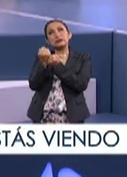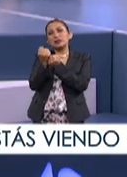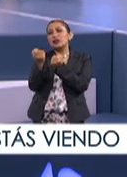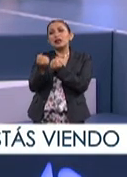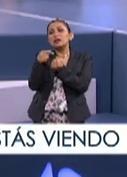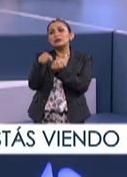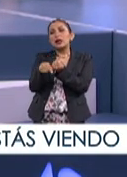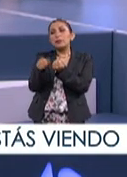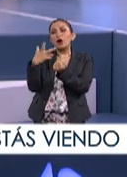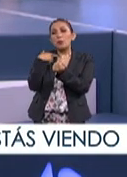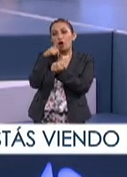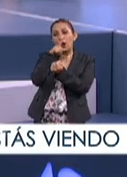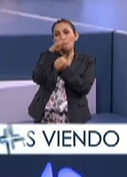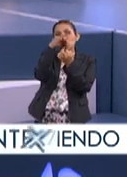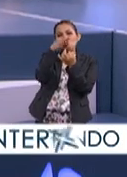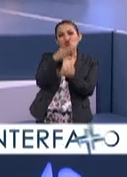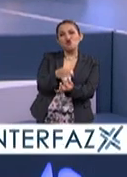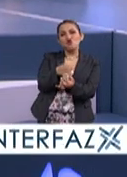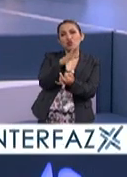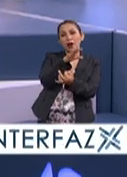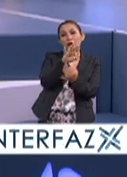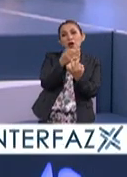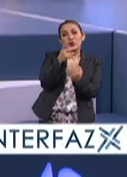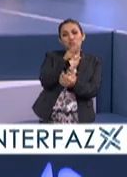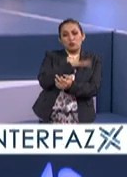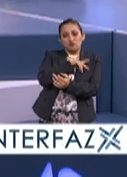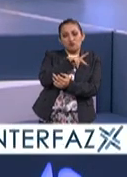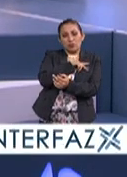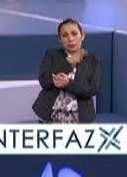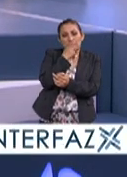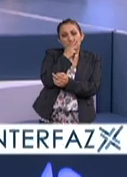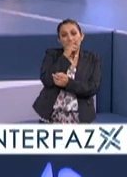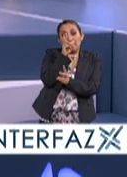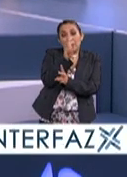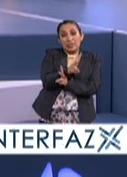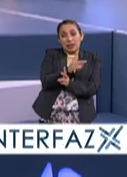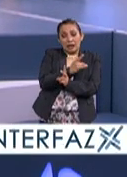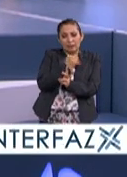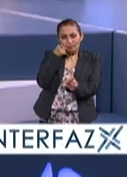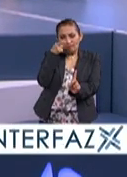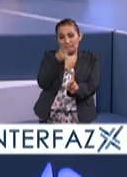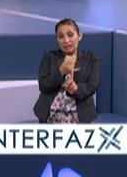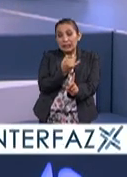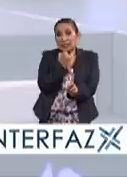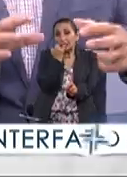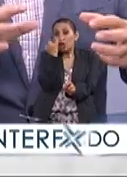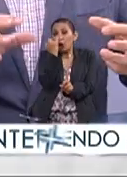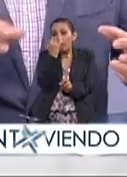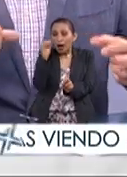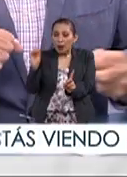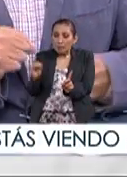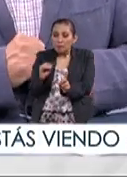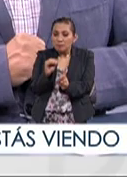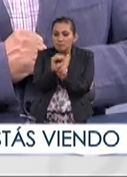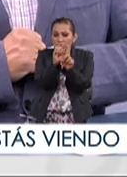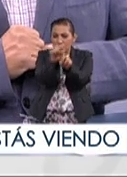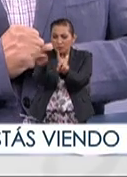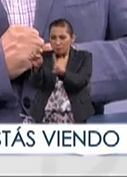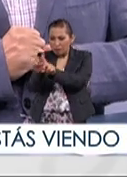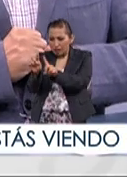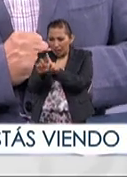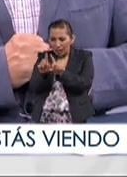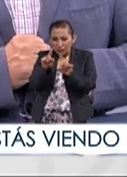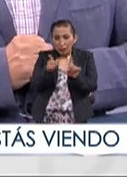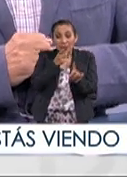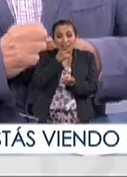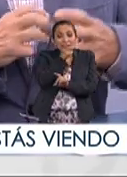de una lengua original, de una lengua que es tuya, del verdadero sentido del idioma, que es polisémico. Cuando nombramos